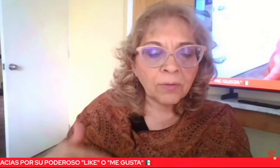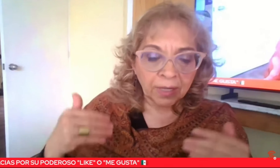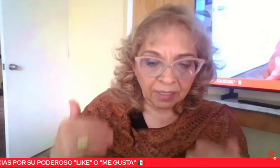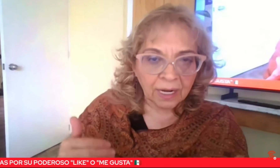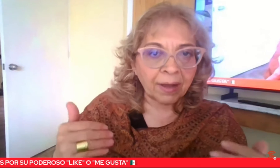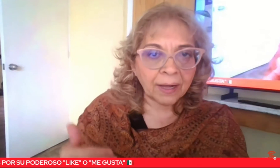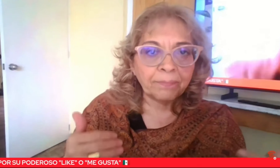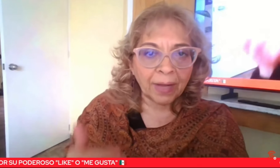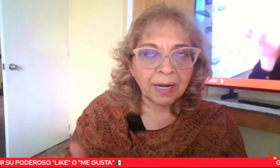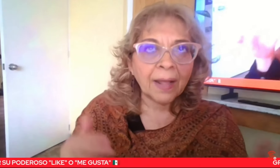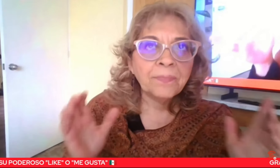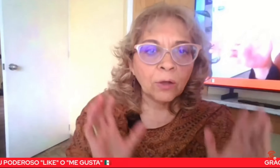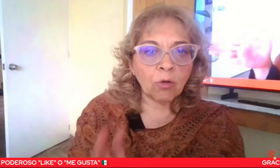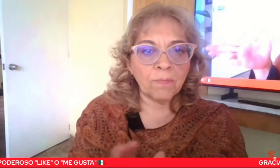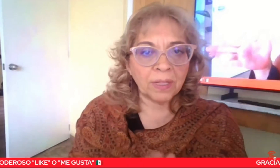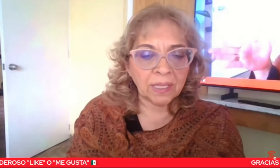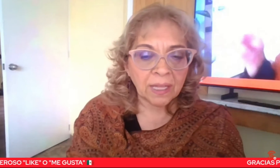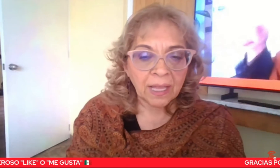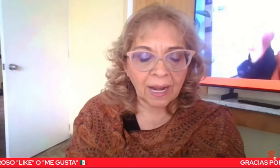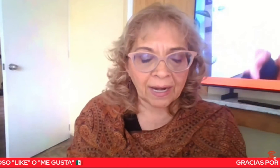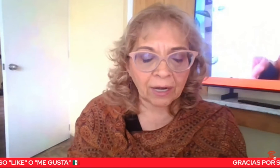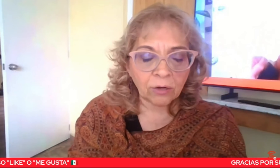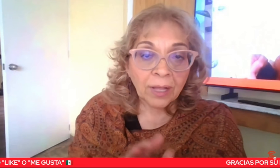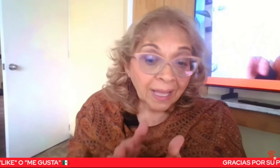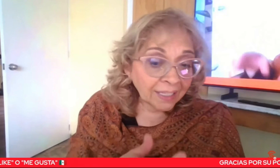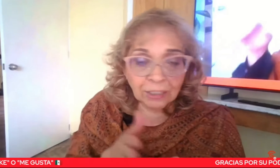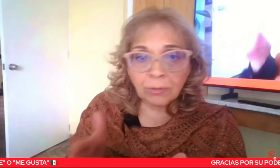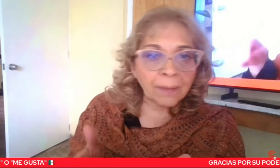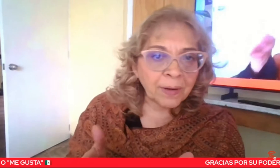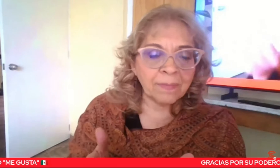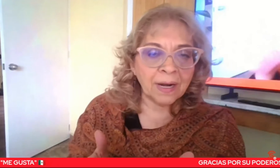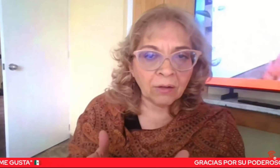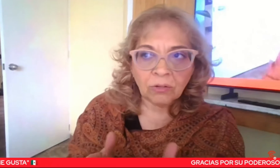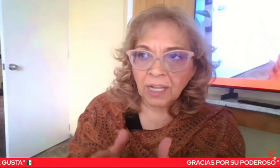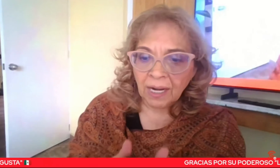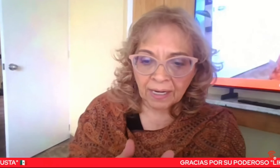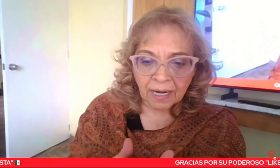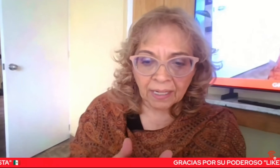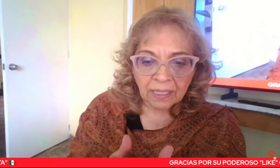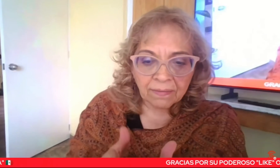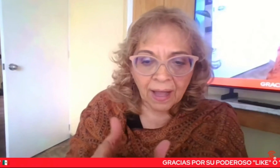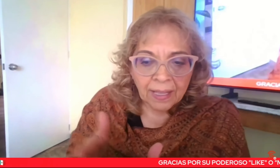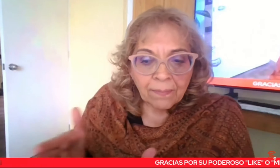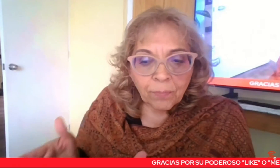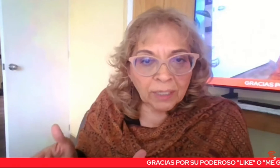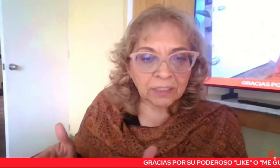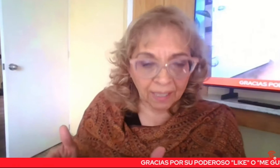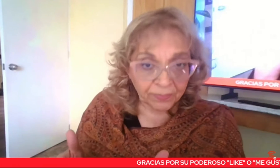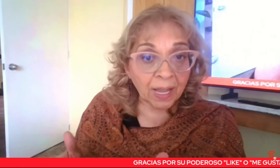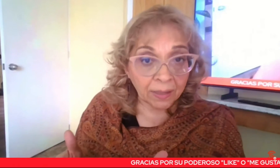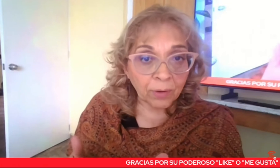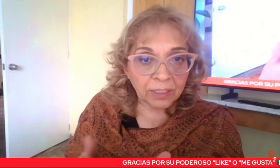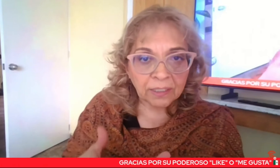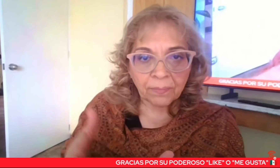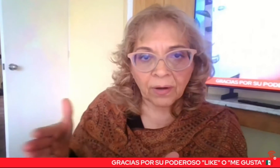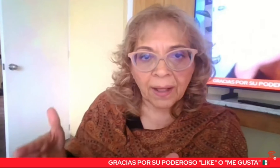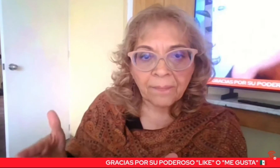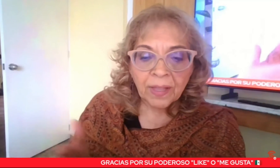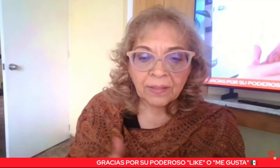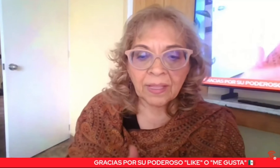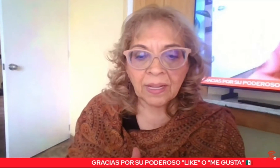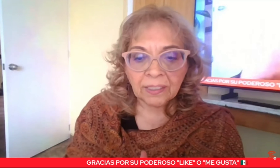gobierno que trabaja para combatir el narco. Esa es una primera cosa, la narrativa ya impuesta por